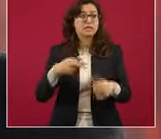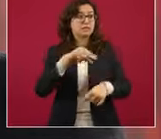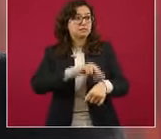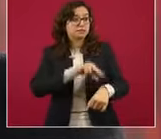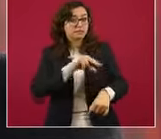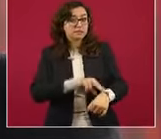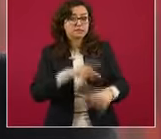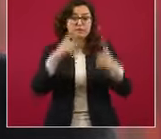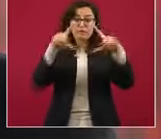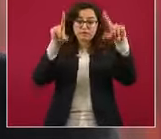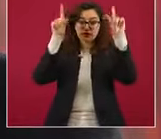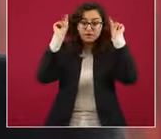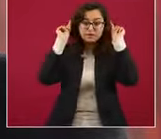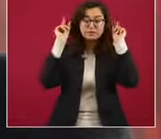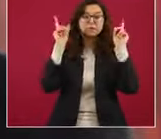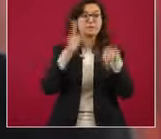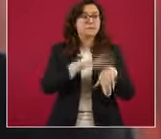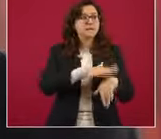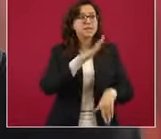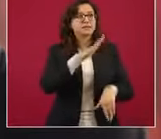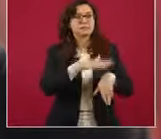médicos, enfermeras,